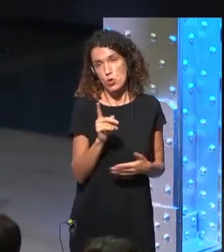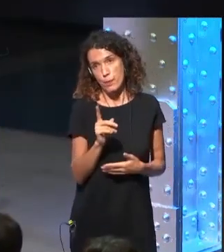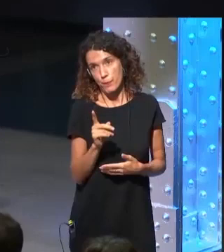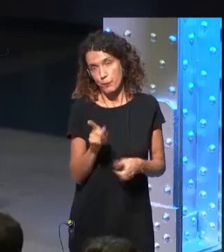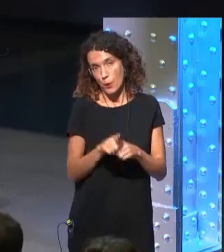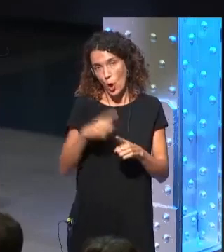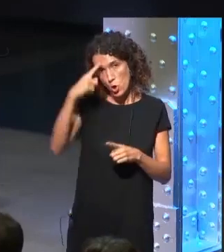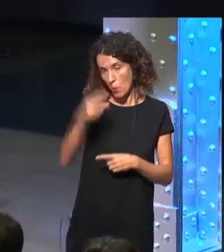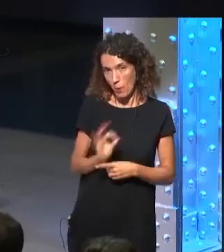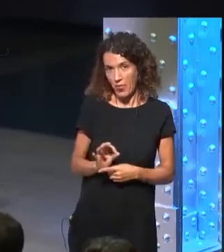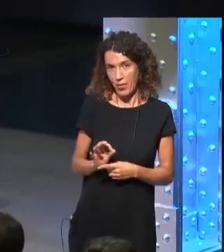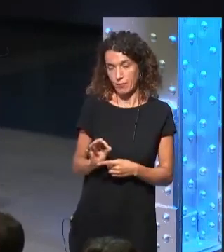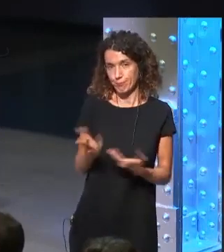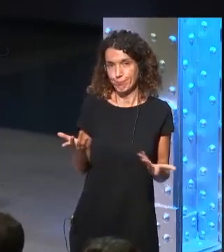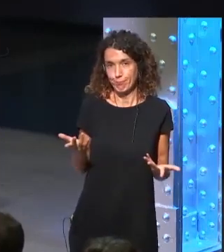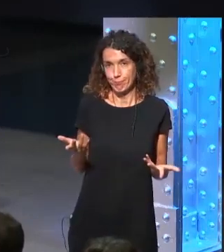no me convence.